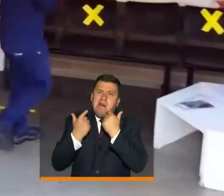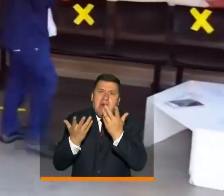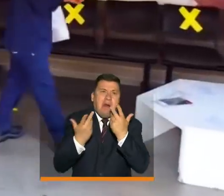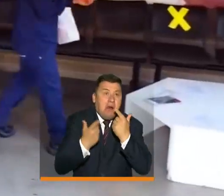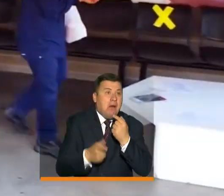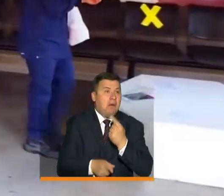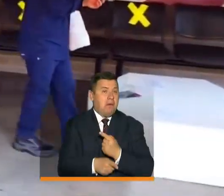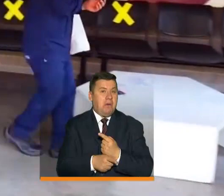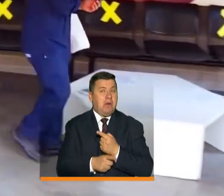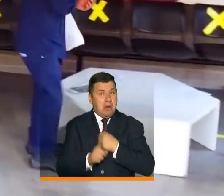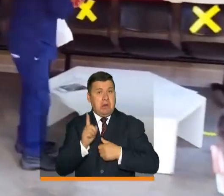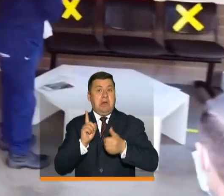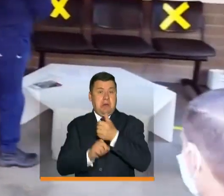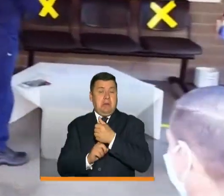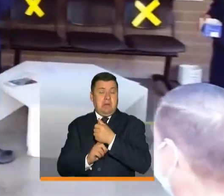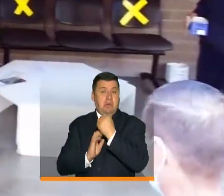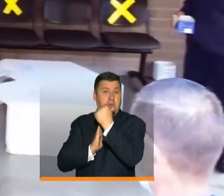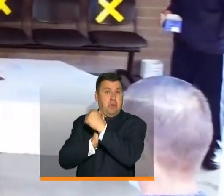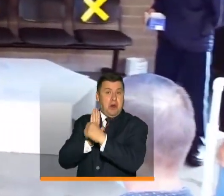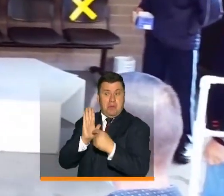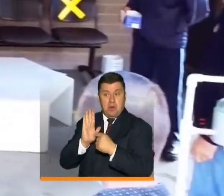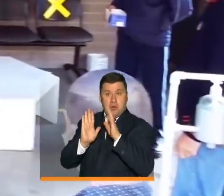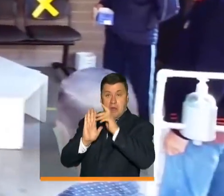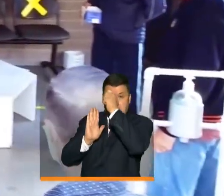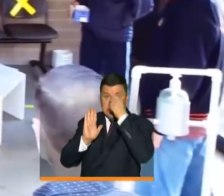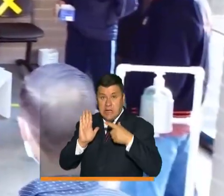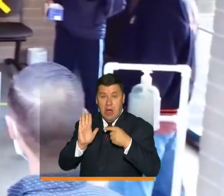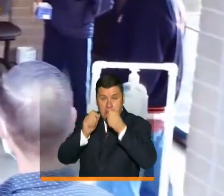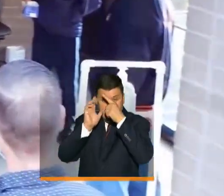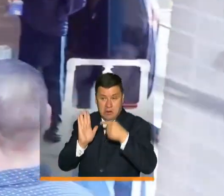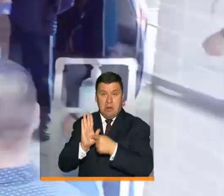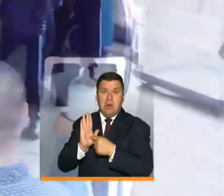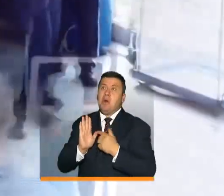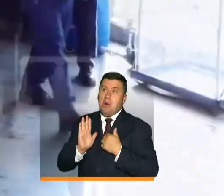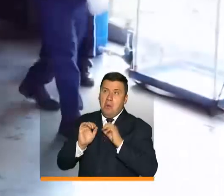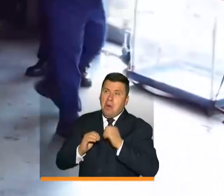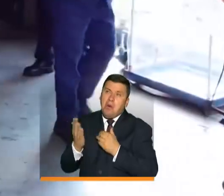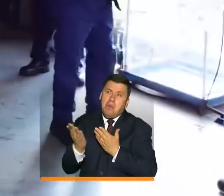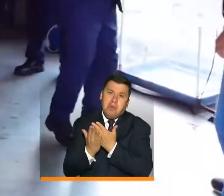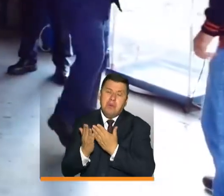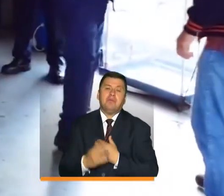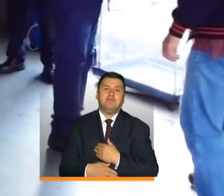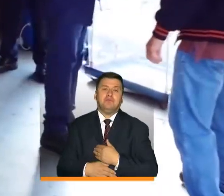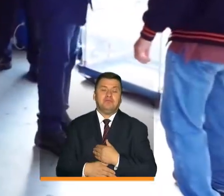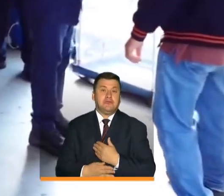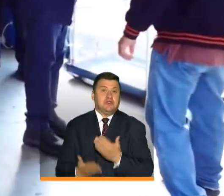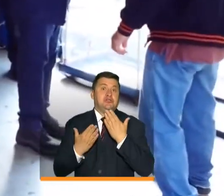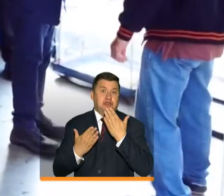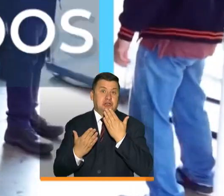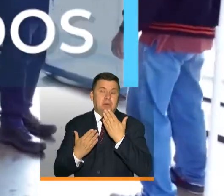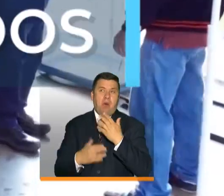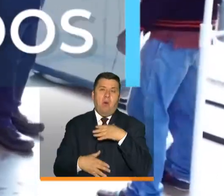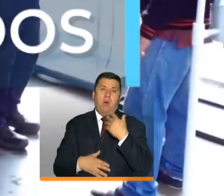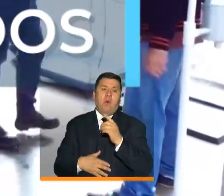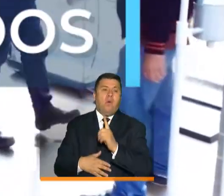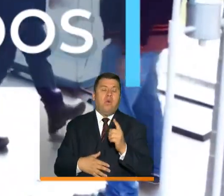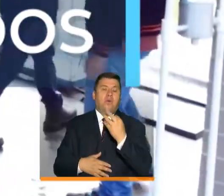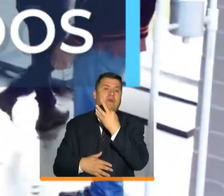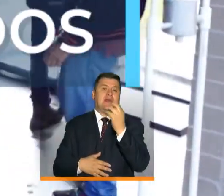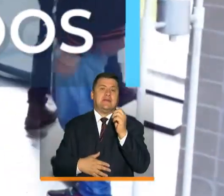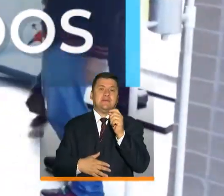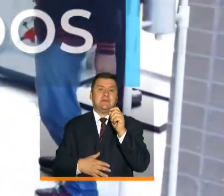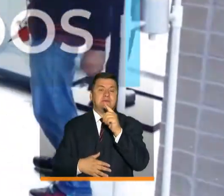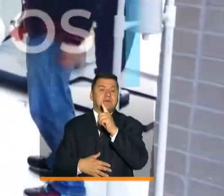allí encontramos que había muchas posibilidades de hacerlo de una manera muy fluida. Nos hemos beneficiado 300